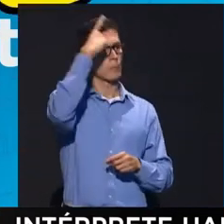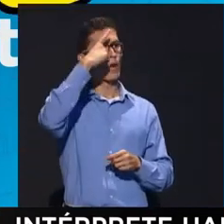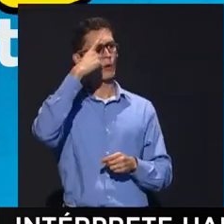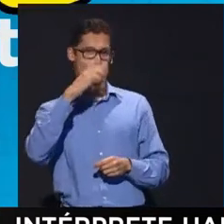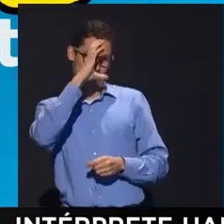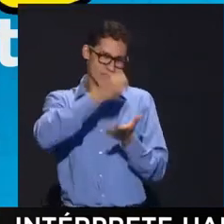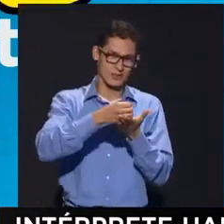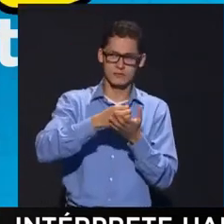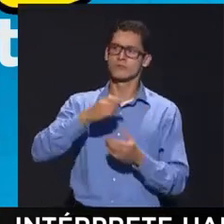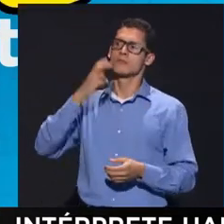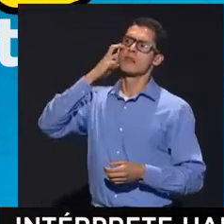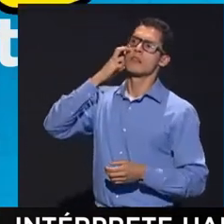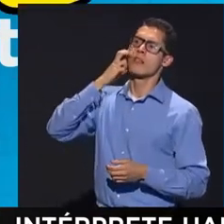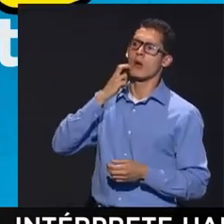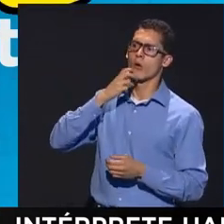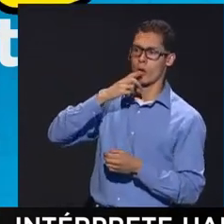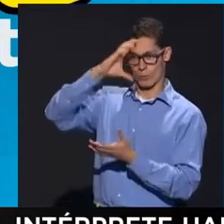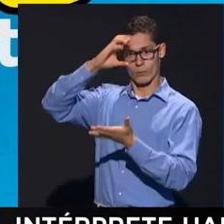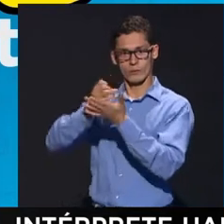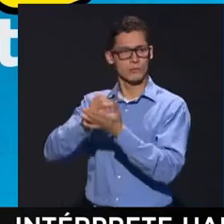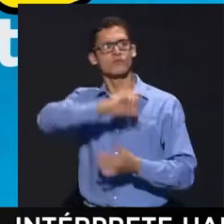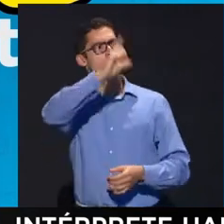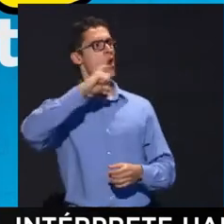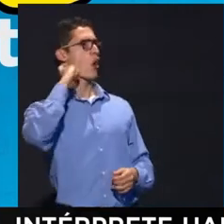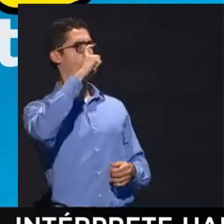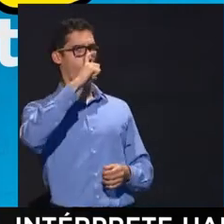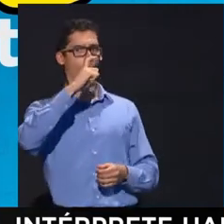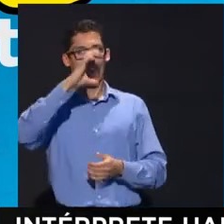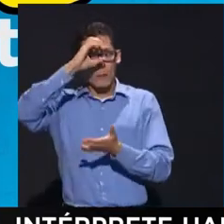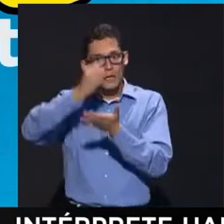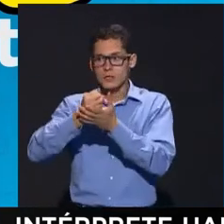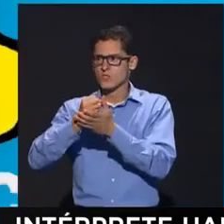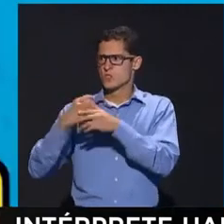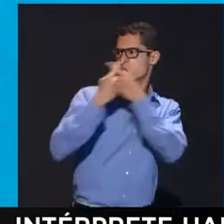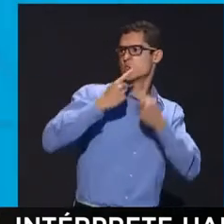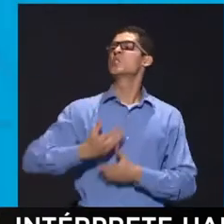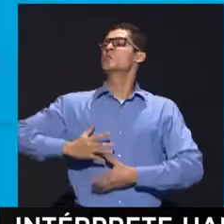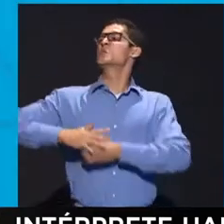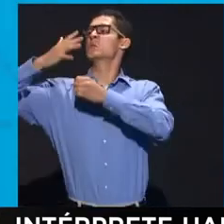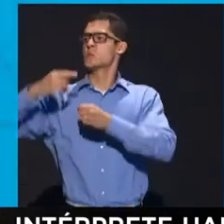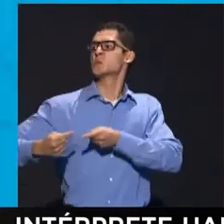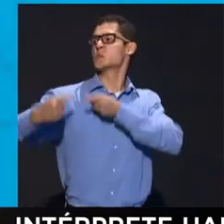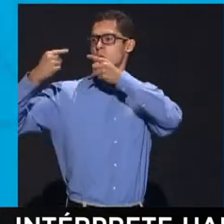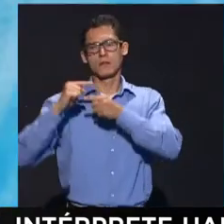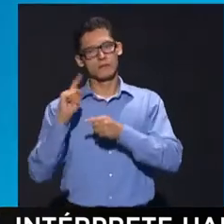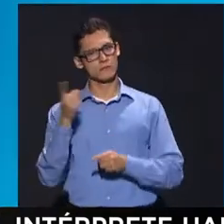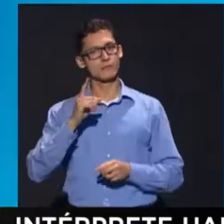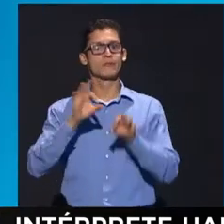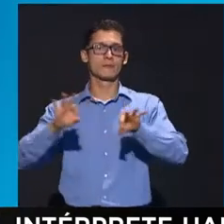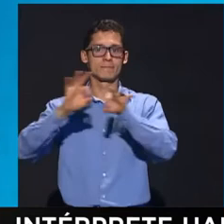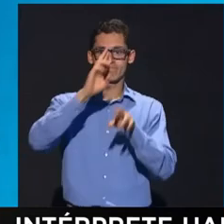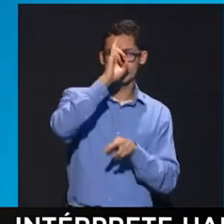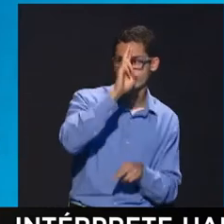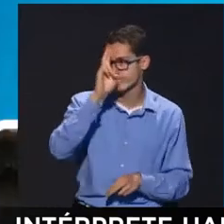Pero el no coincidir suele convertir al debate en un ring de batalla, y no debería ser así. Además del respeto, es importante coordinar las reglas de juego,